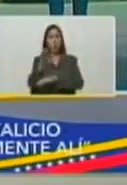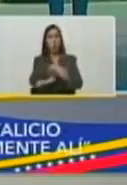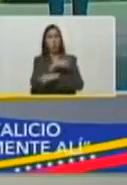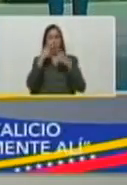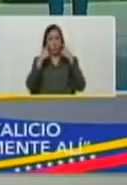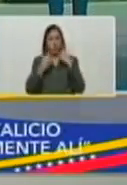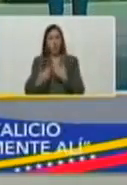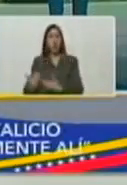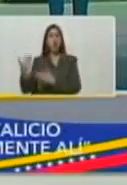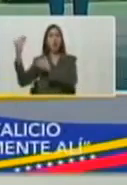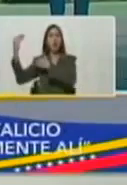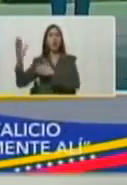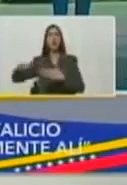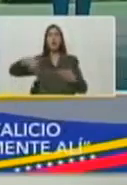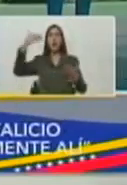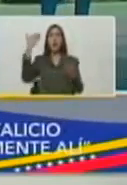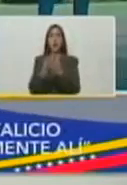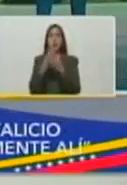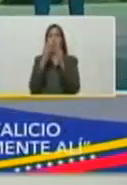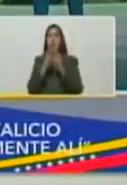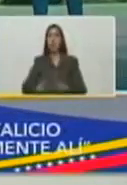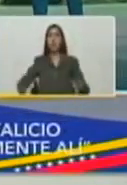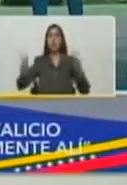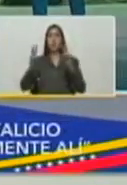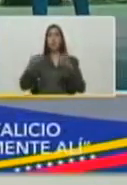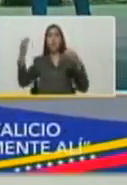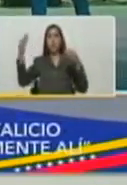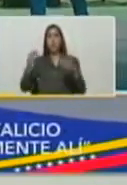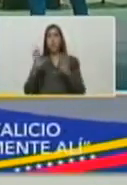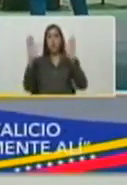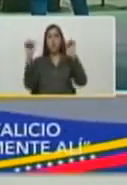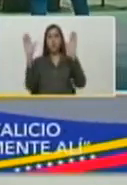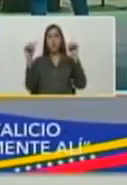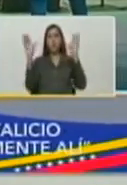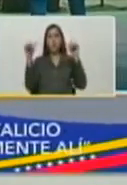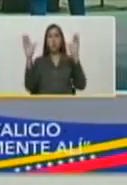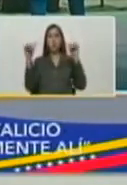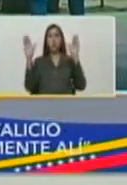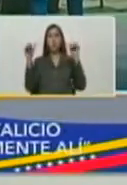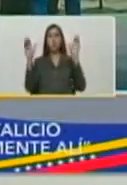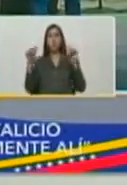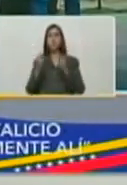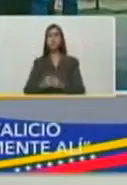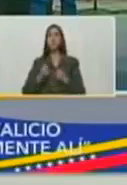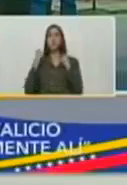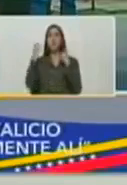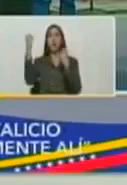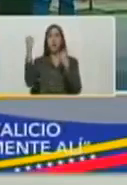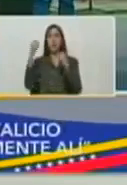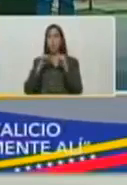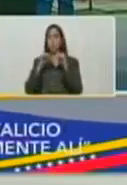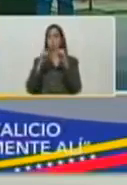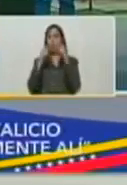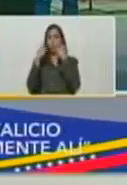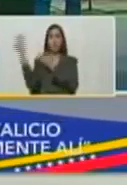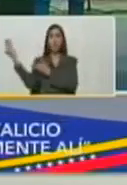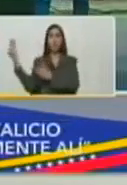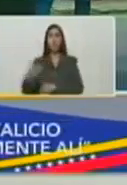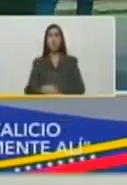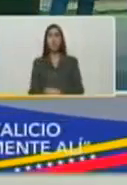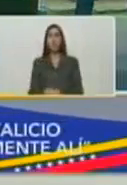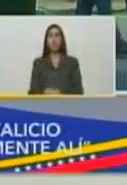¡Adelante! ¡Hasta la victoria siempre! Me despido de ustedes. Venceremos. Adelante los guaraguaos.